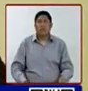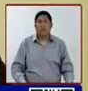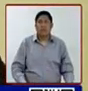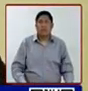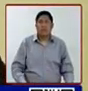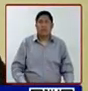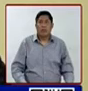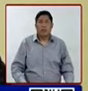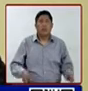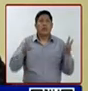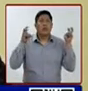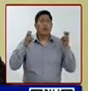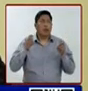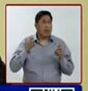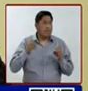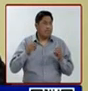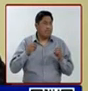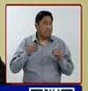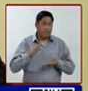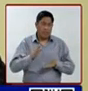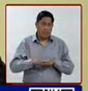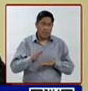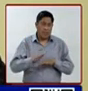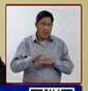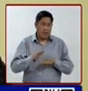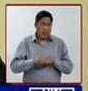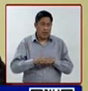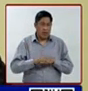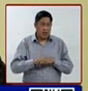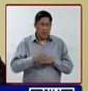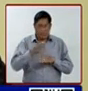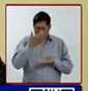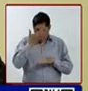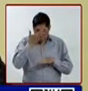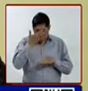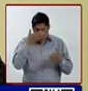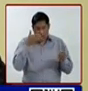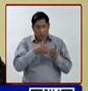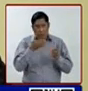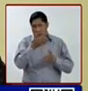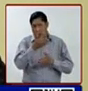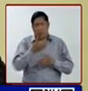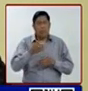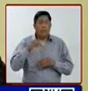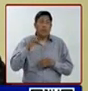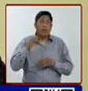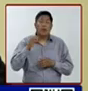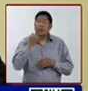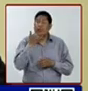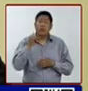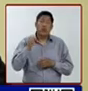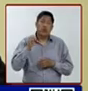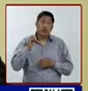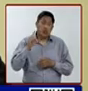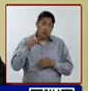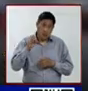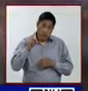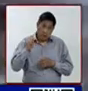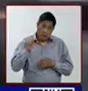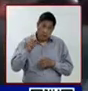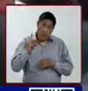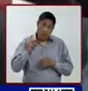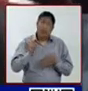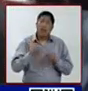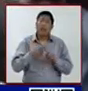Con la medida extrema de la detención preventiva, en contra de la imputada Carmen Soledad Chapetón